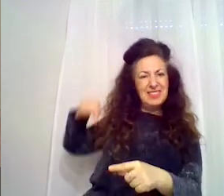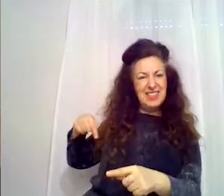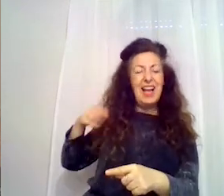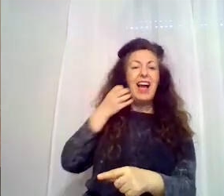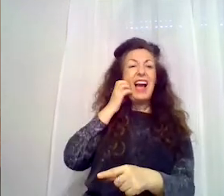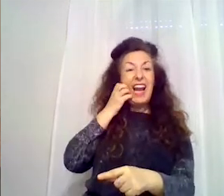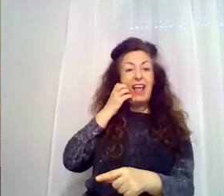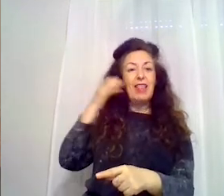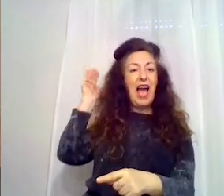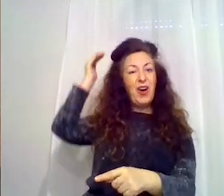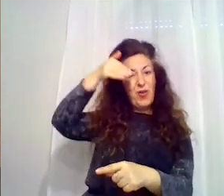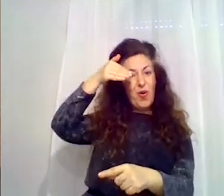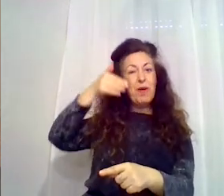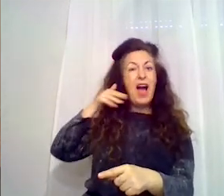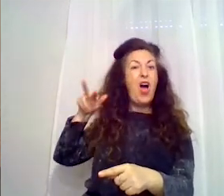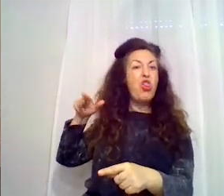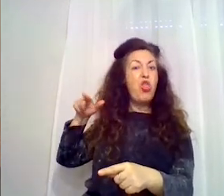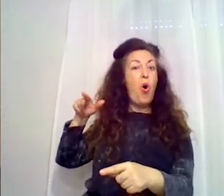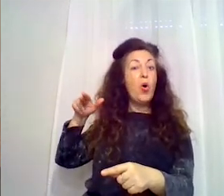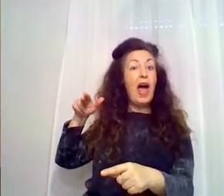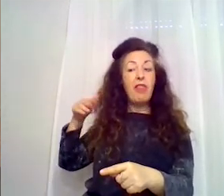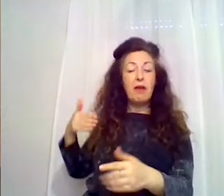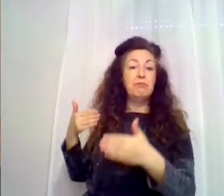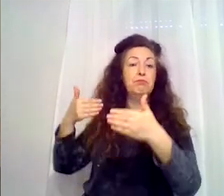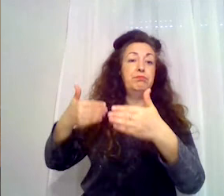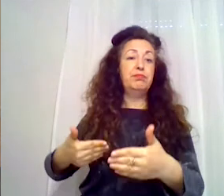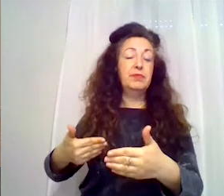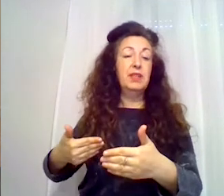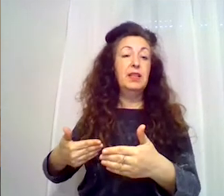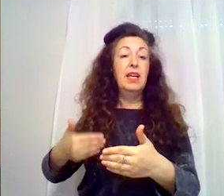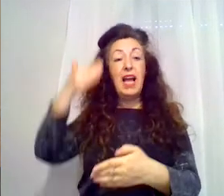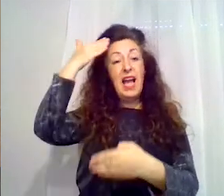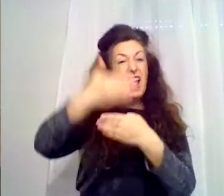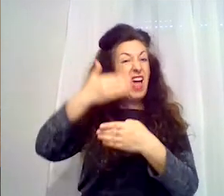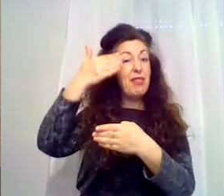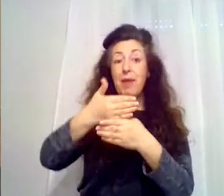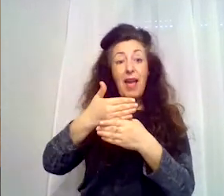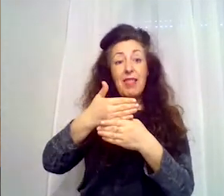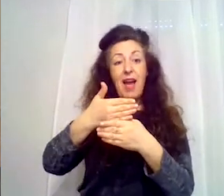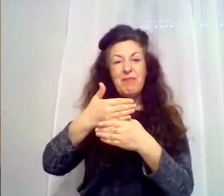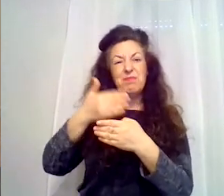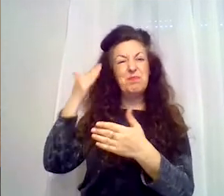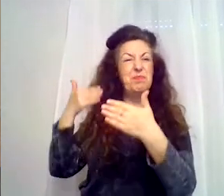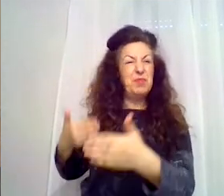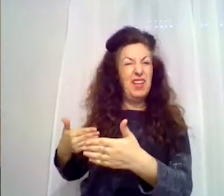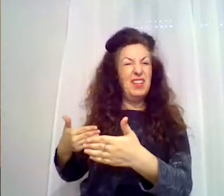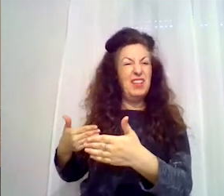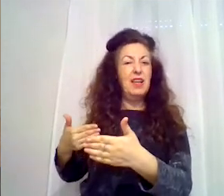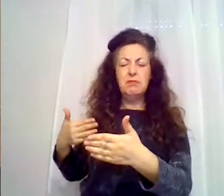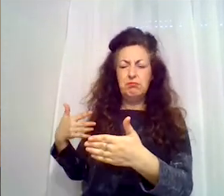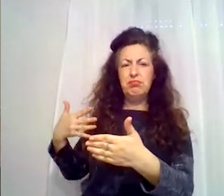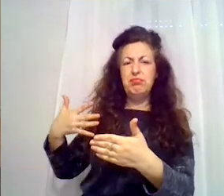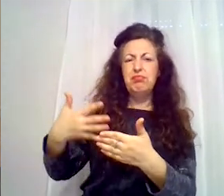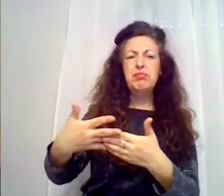elevan las imágenes en Caravaggio, ¿no? Y se elevan la traducción en música